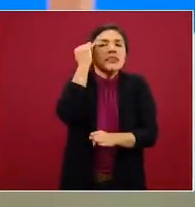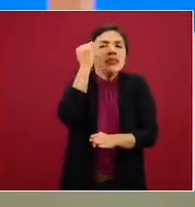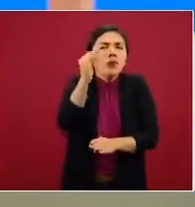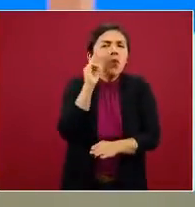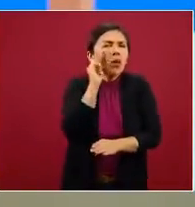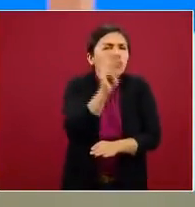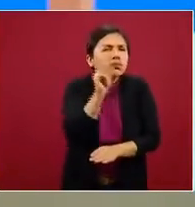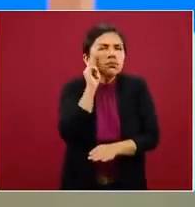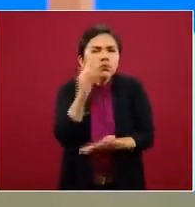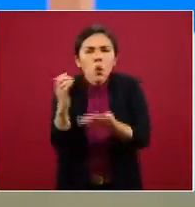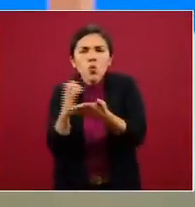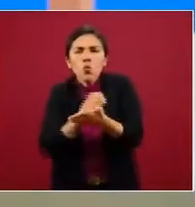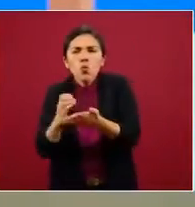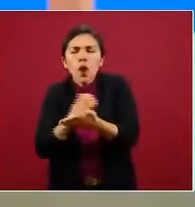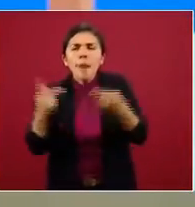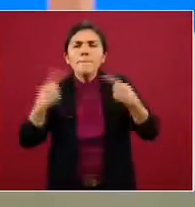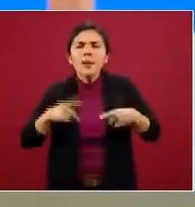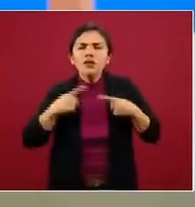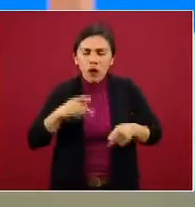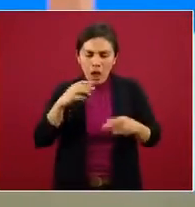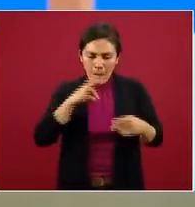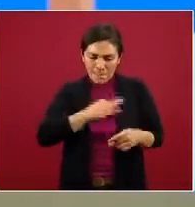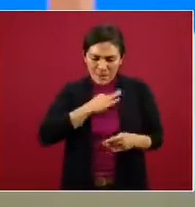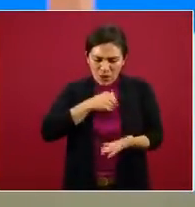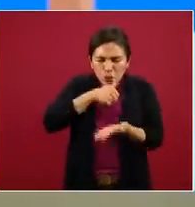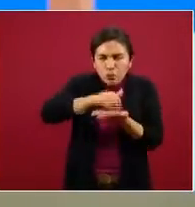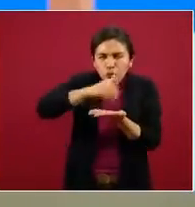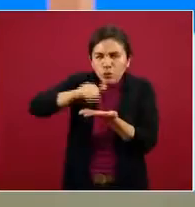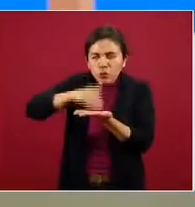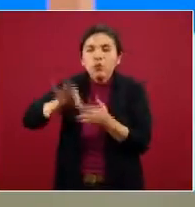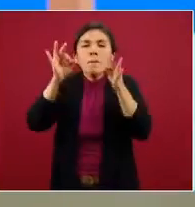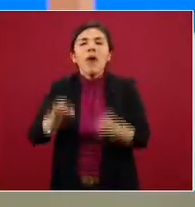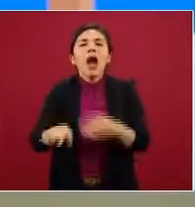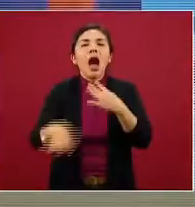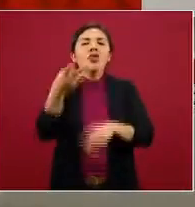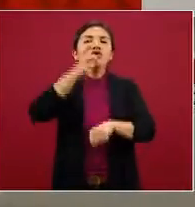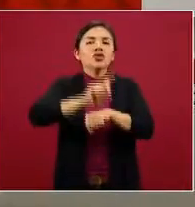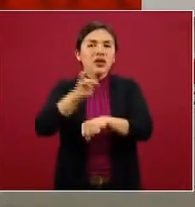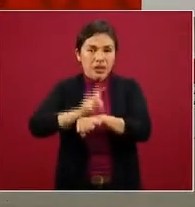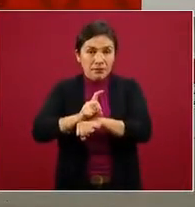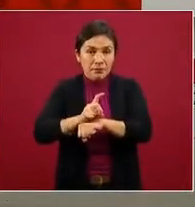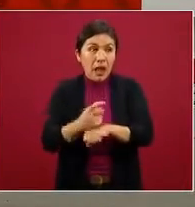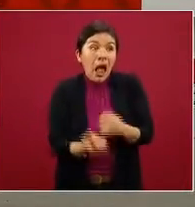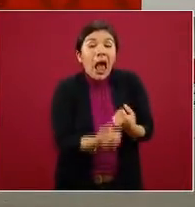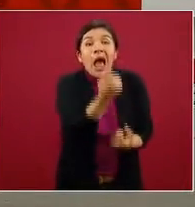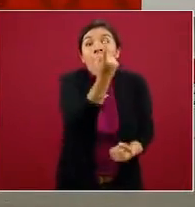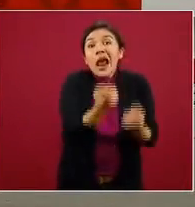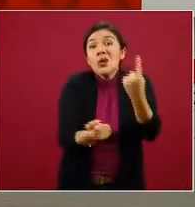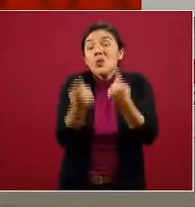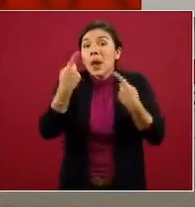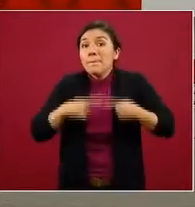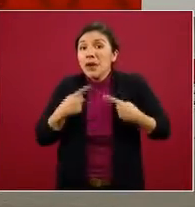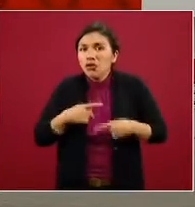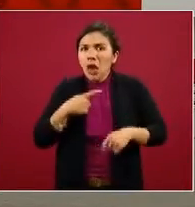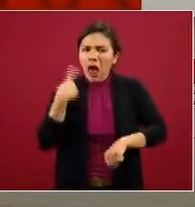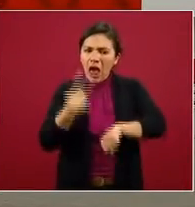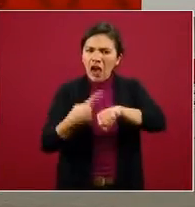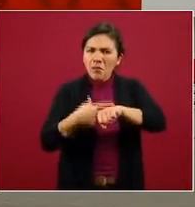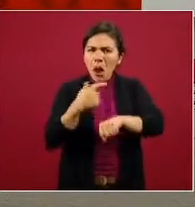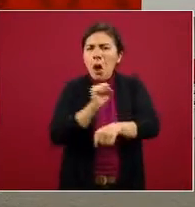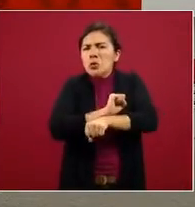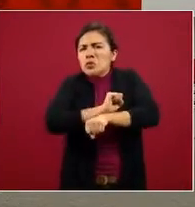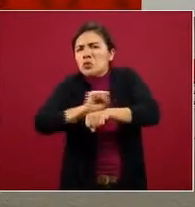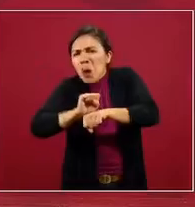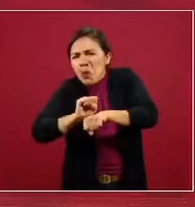tiempo en que tarda el virus en eliminarse. En algunas personas con enfermedad leve, son